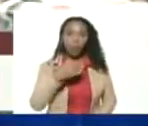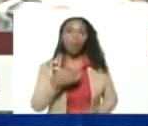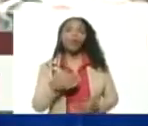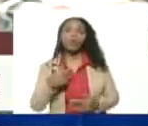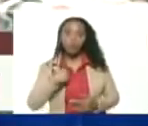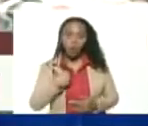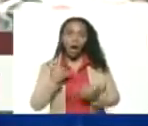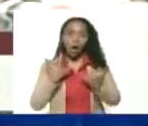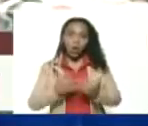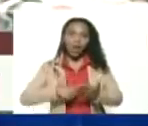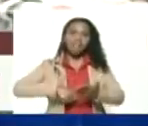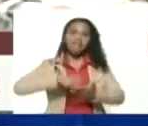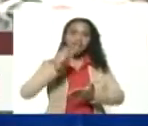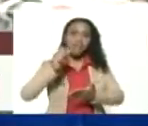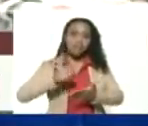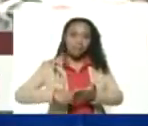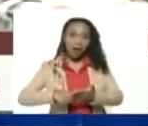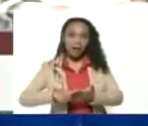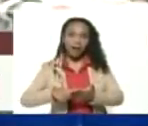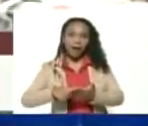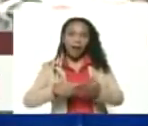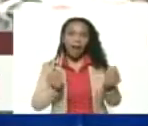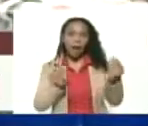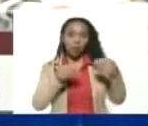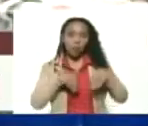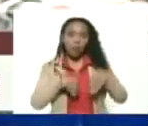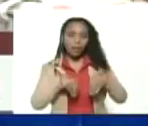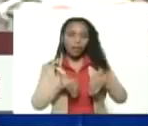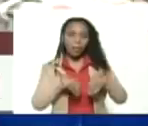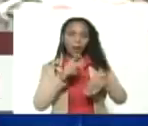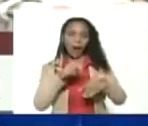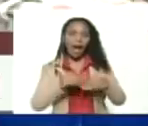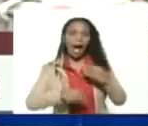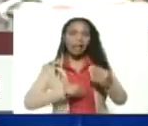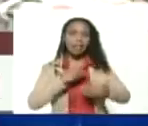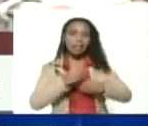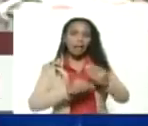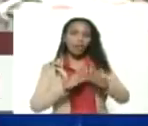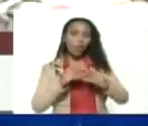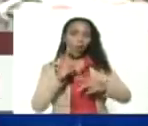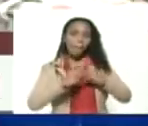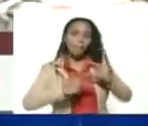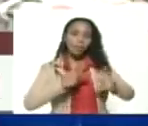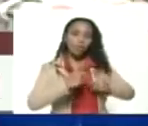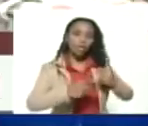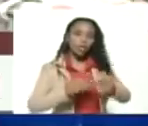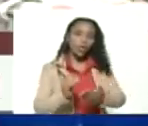a firmar el decreto para ejecutar